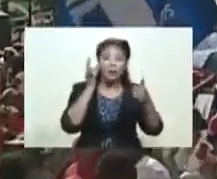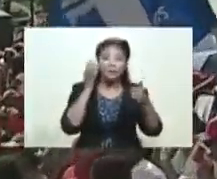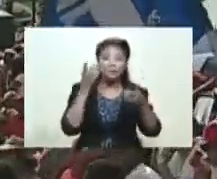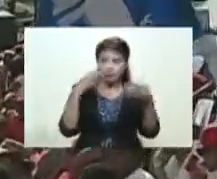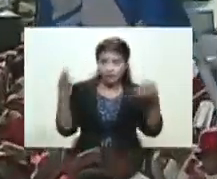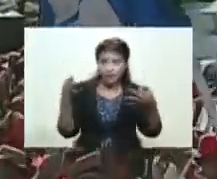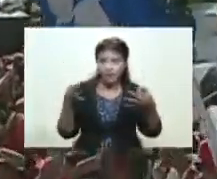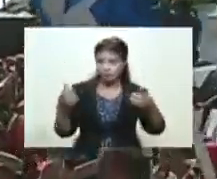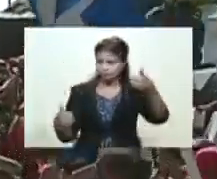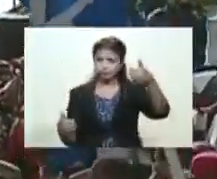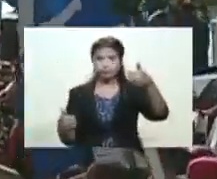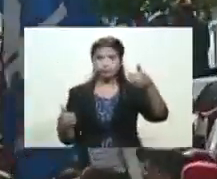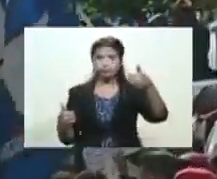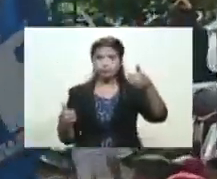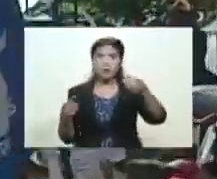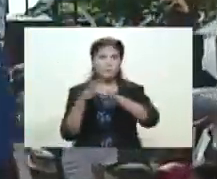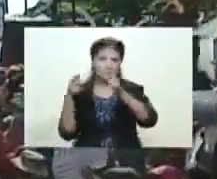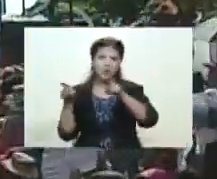verdad.